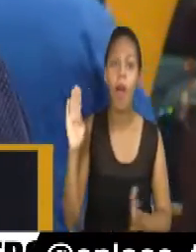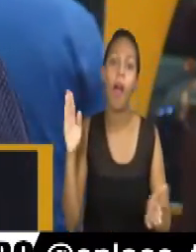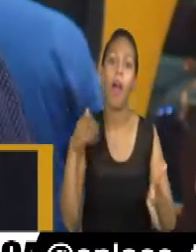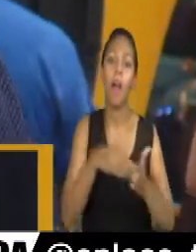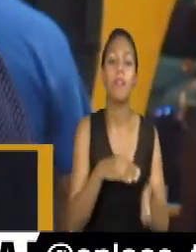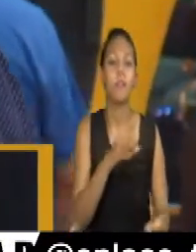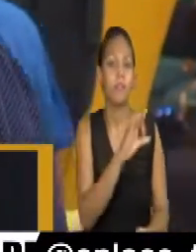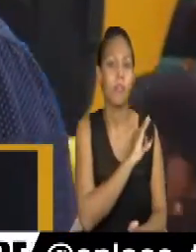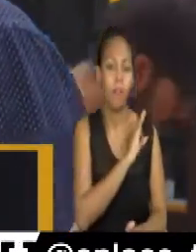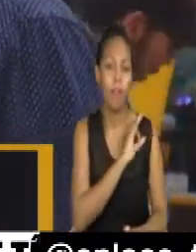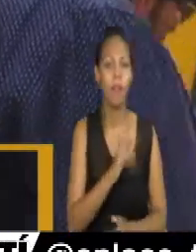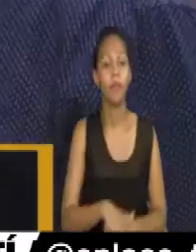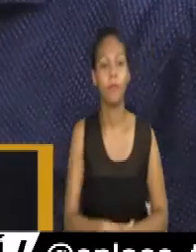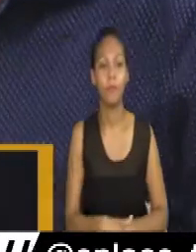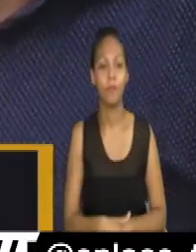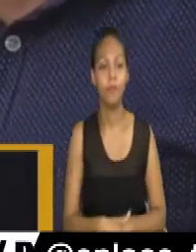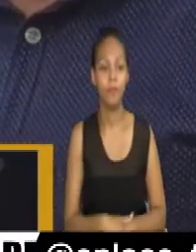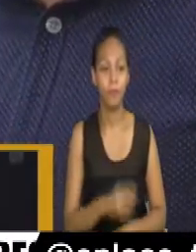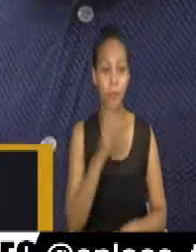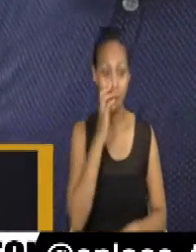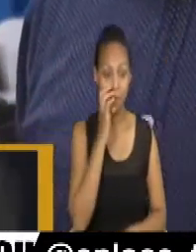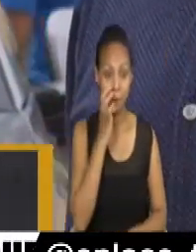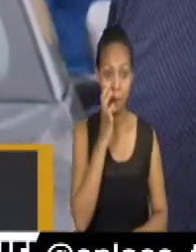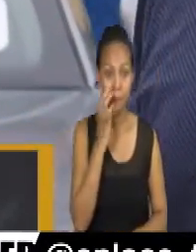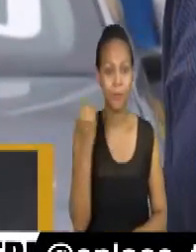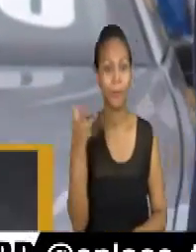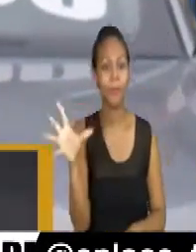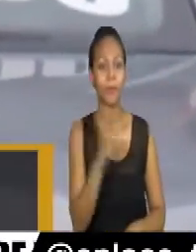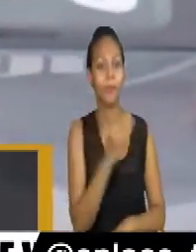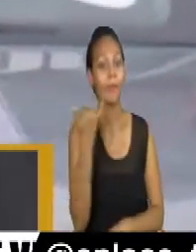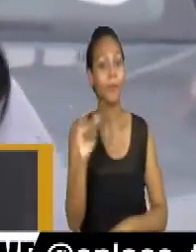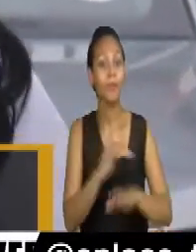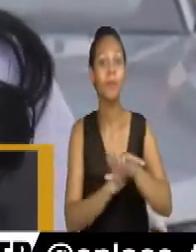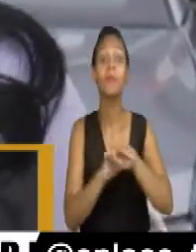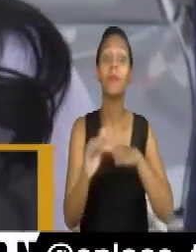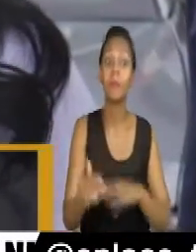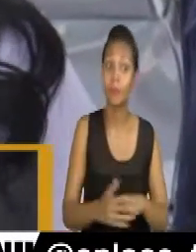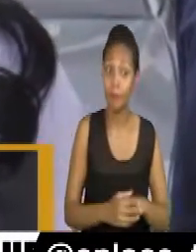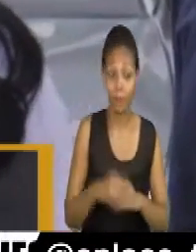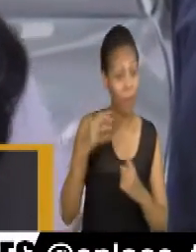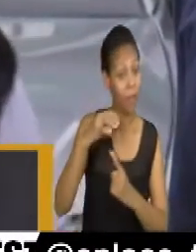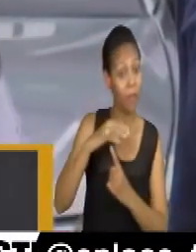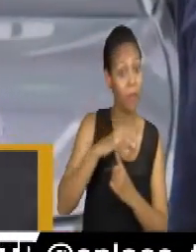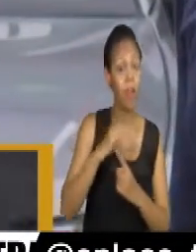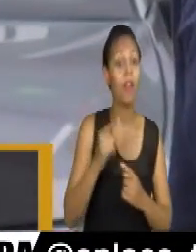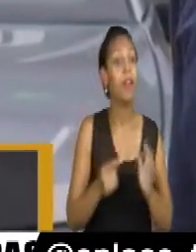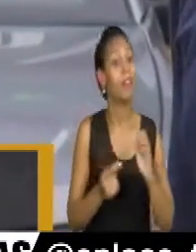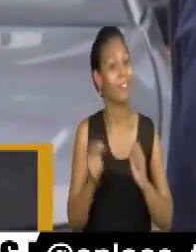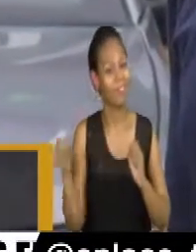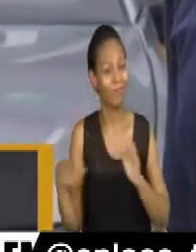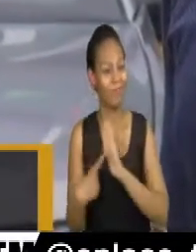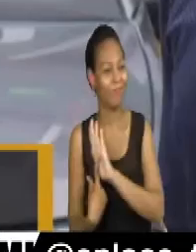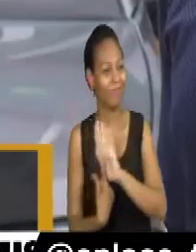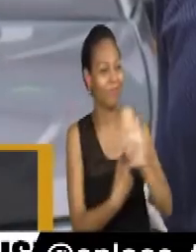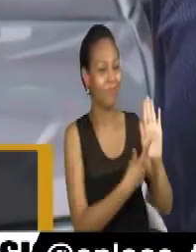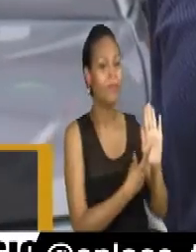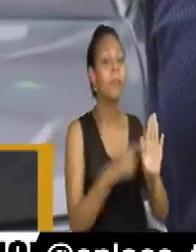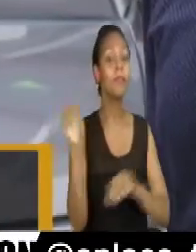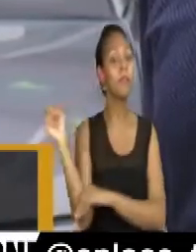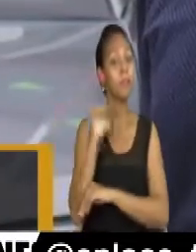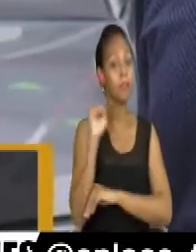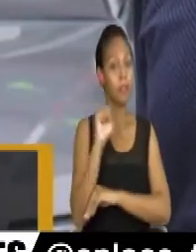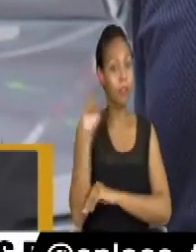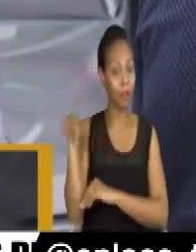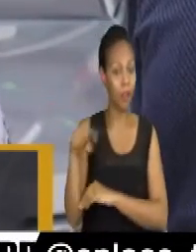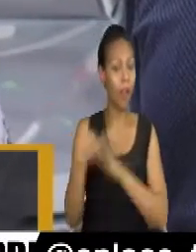sábado, 10 de junio. Por supuesto, ya están todos totalmente invitados a esta gran feria ExpoCar 2017, no se queden en su casa. Venga hasta